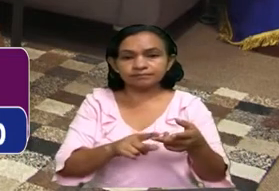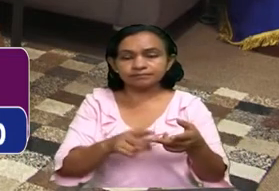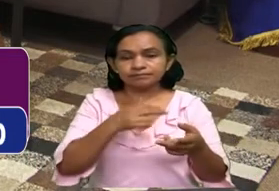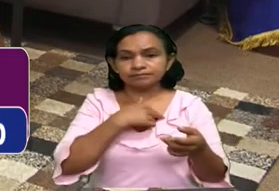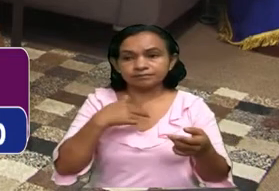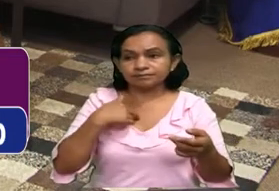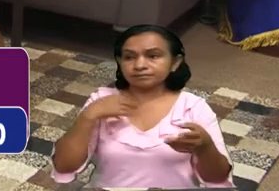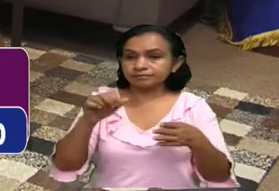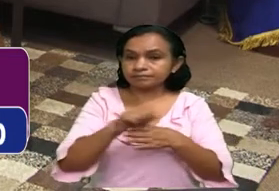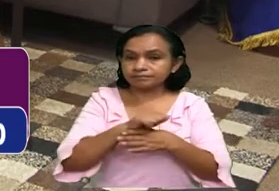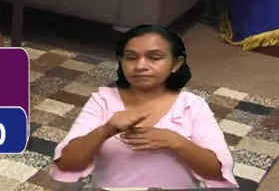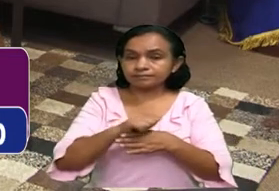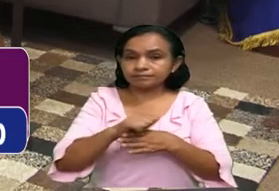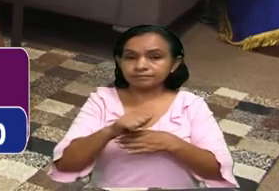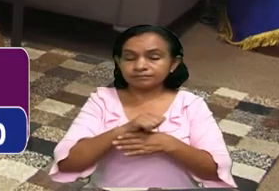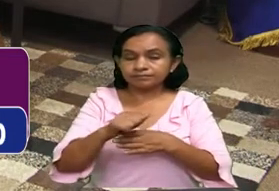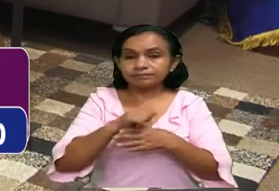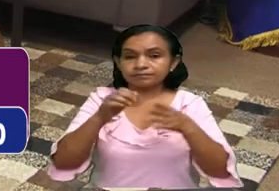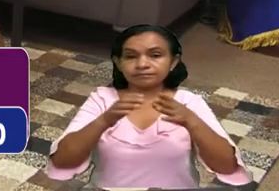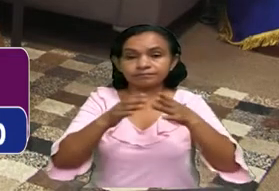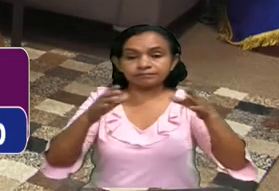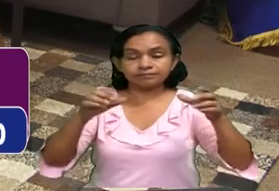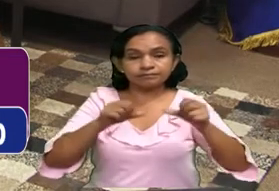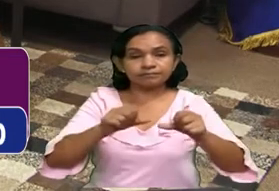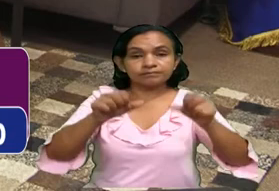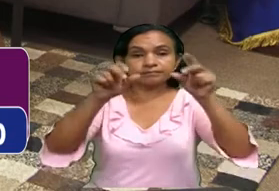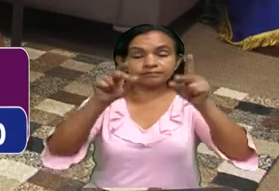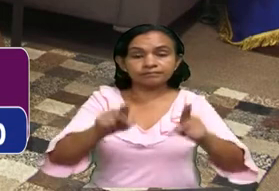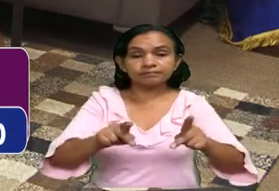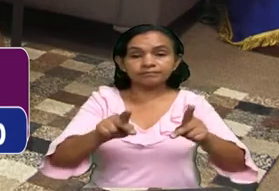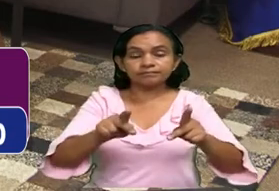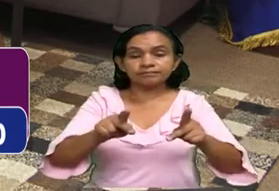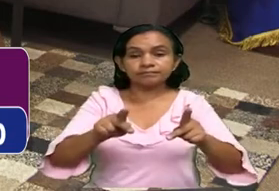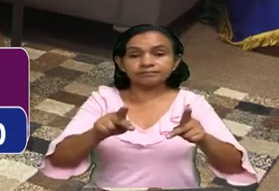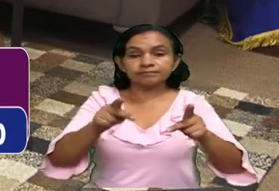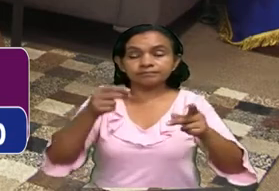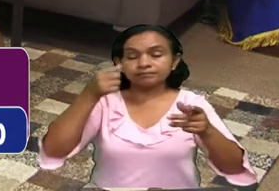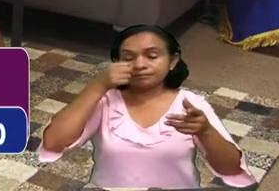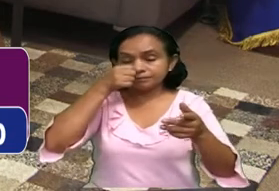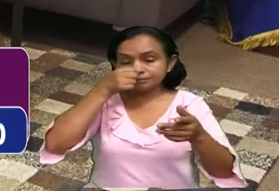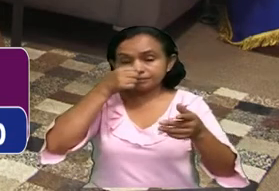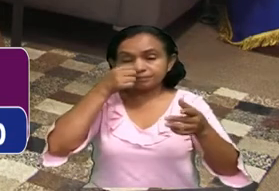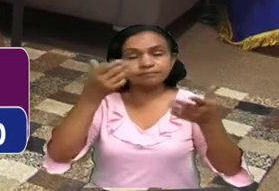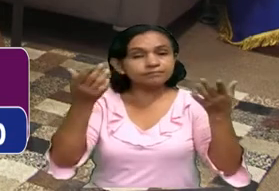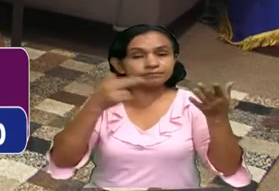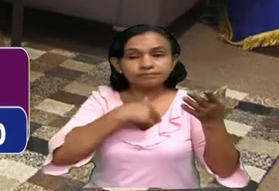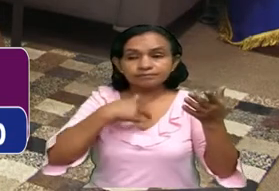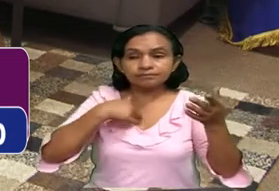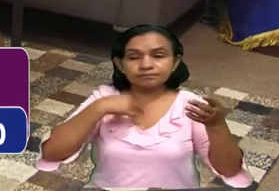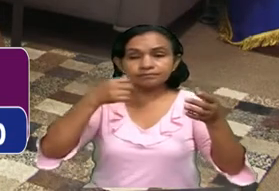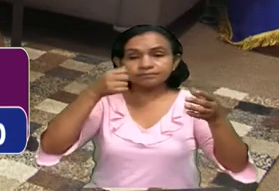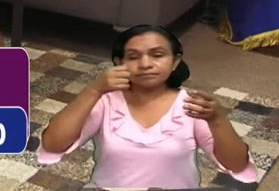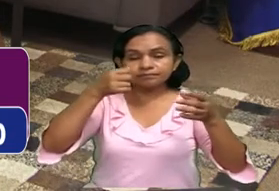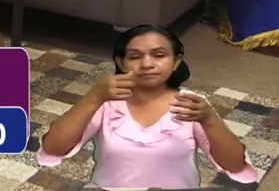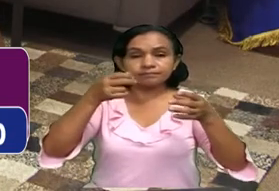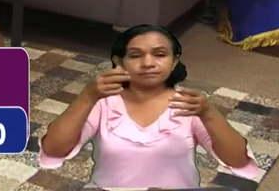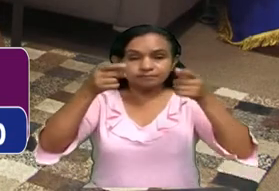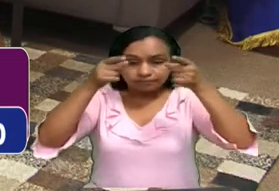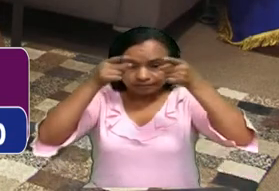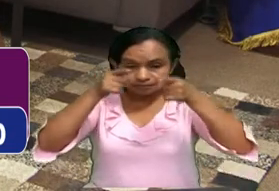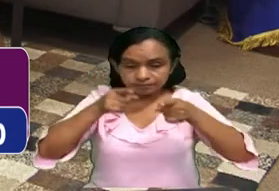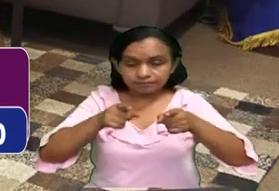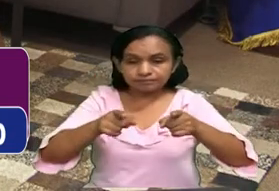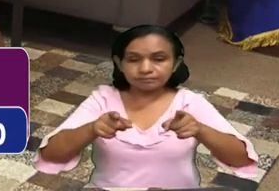una práctica muy, muy creciente en los productores de semi-estabular, que es estabular el ganado parte